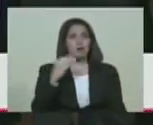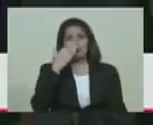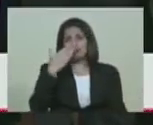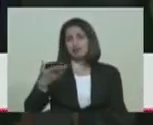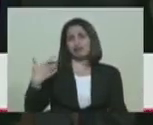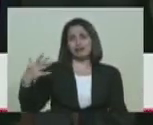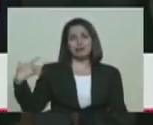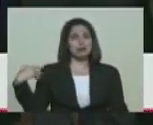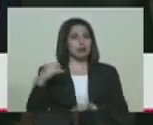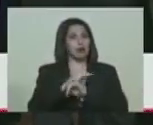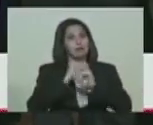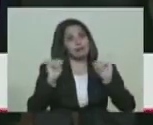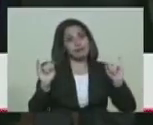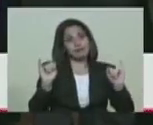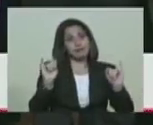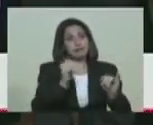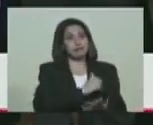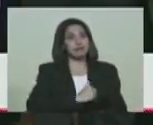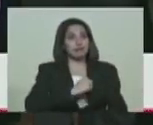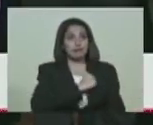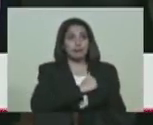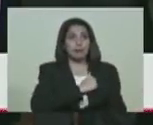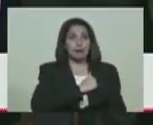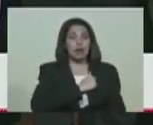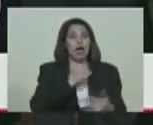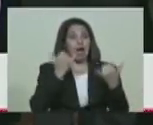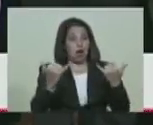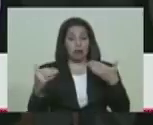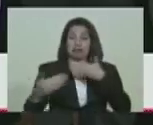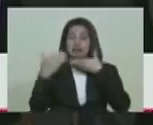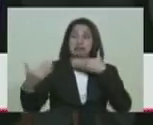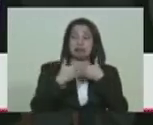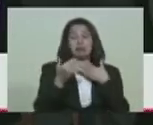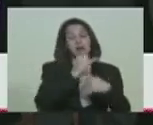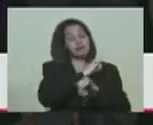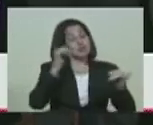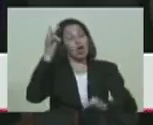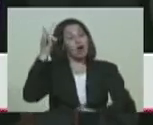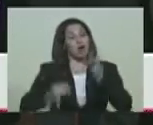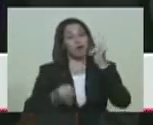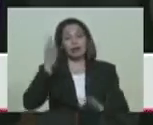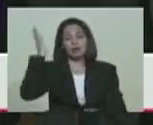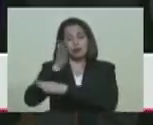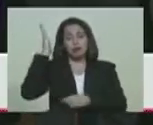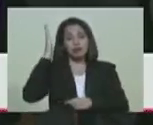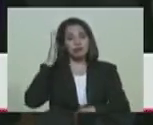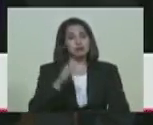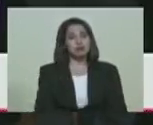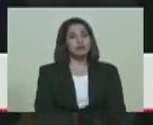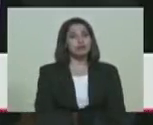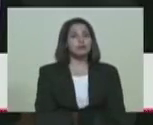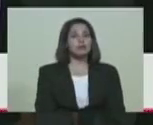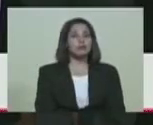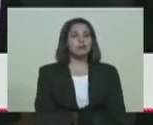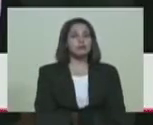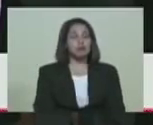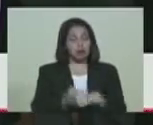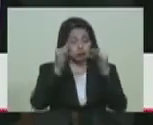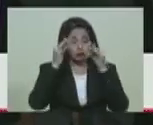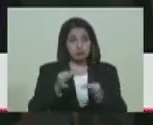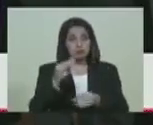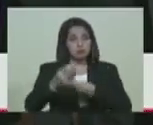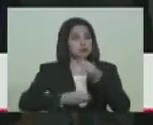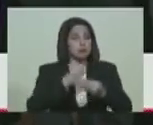atrás. Aquel que se pase de la raya, compadre, justicia. Me encargaré de que se aplique la